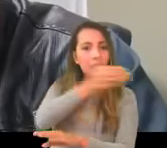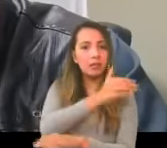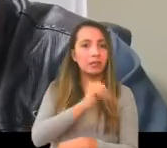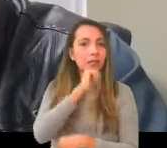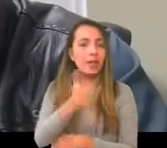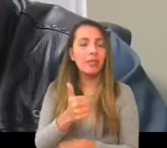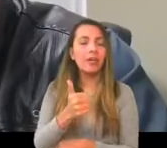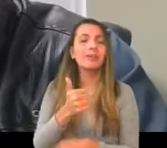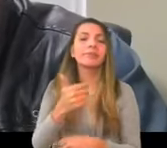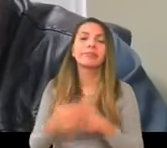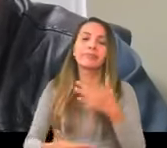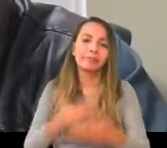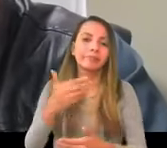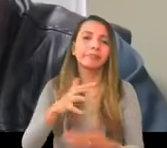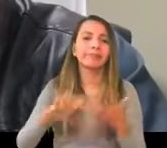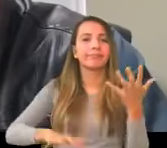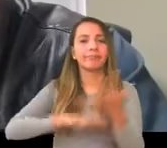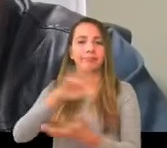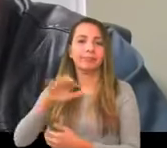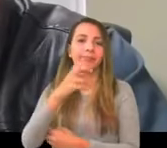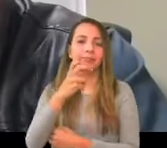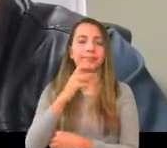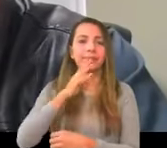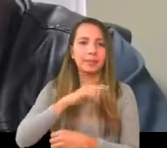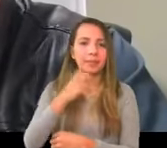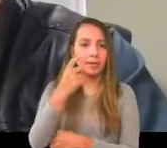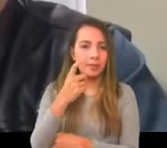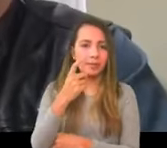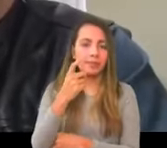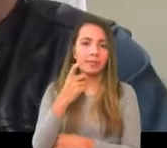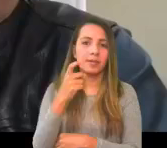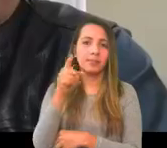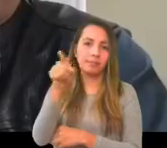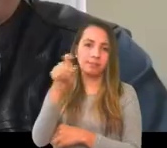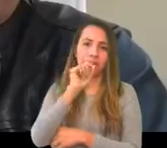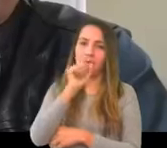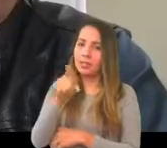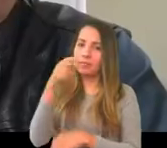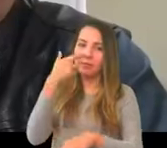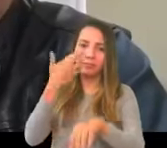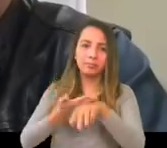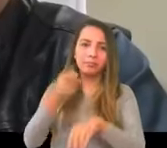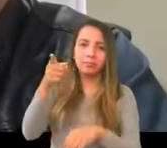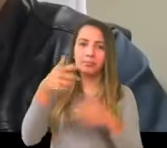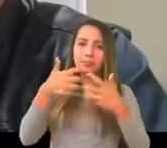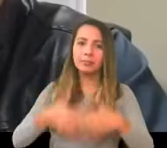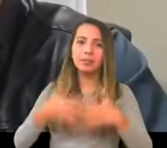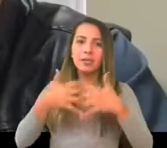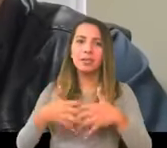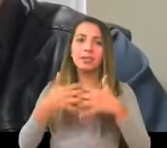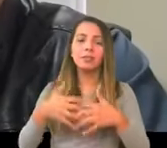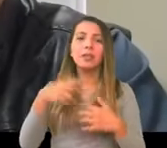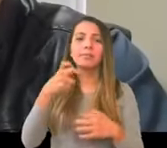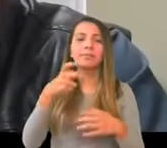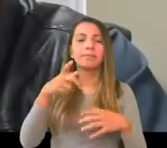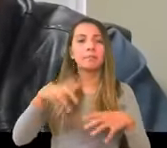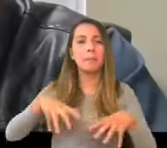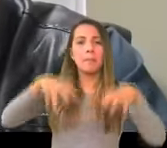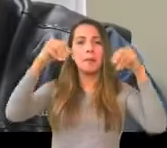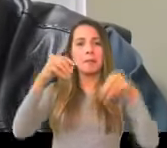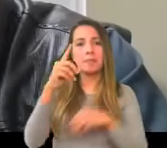de la empresa Agua de Ensenada, y que nos deja evidentemente sin el servicio por varios días,